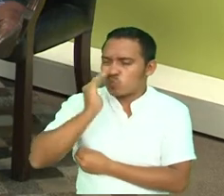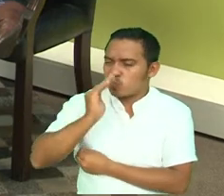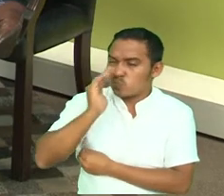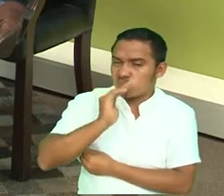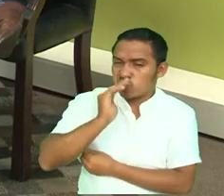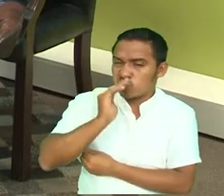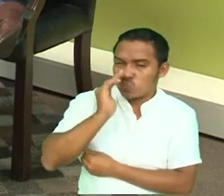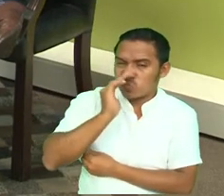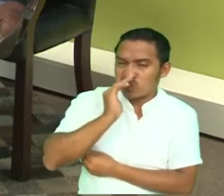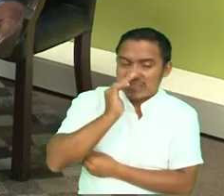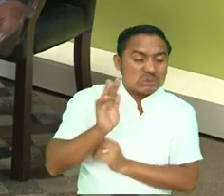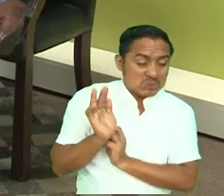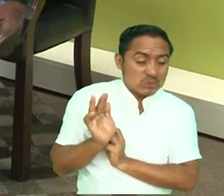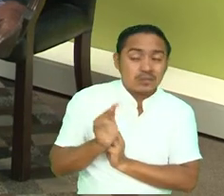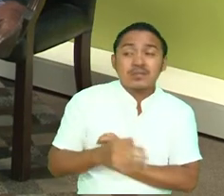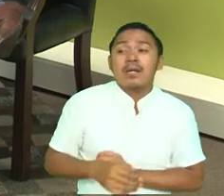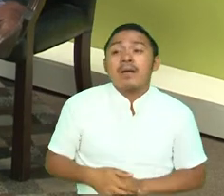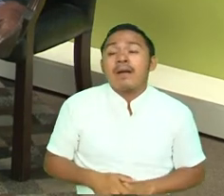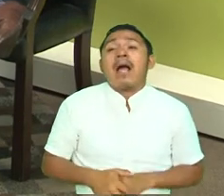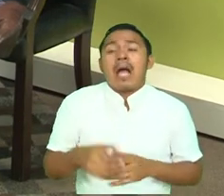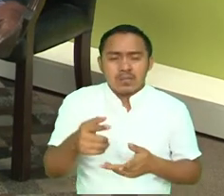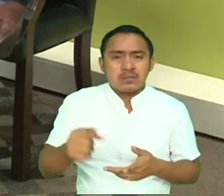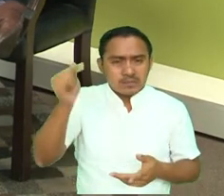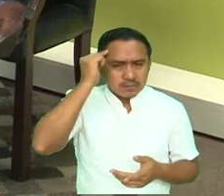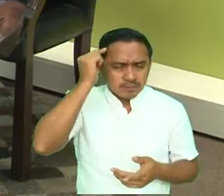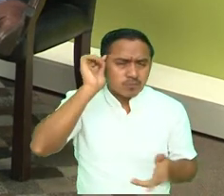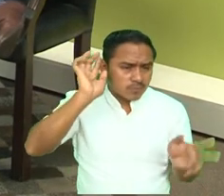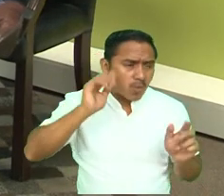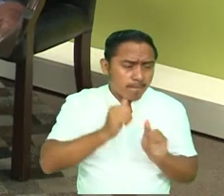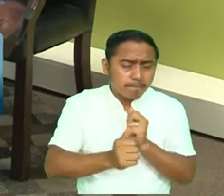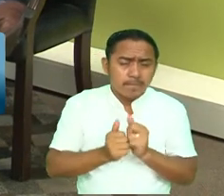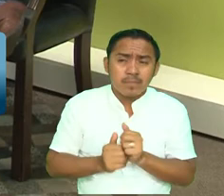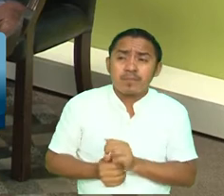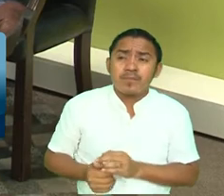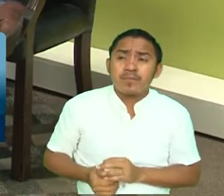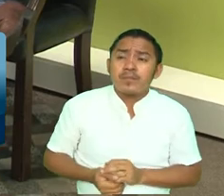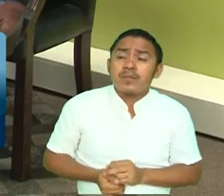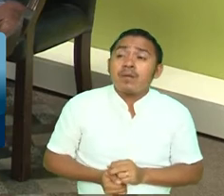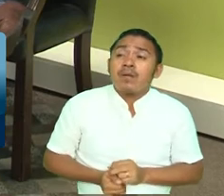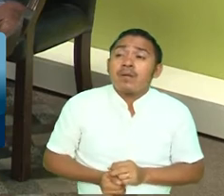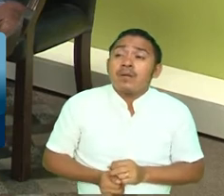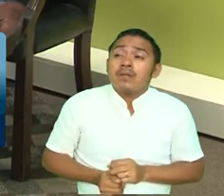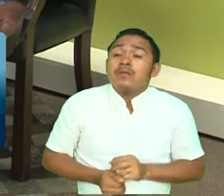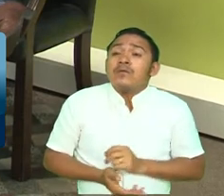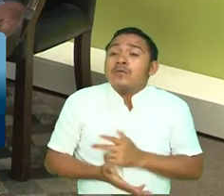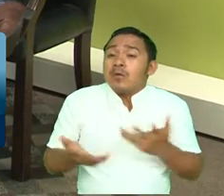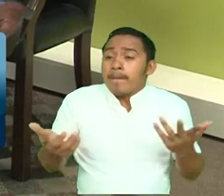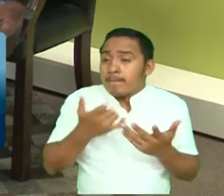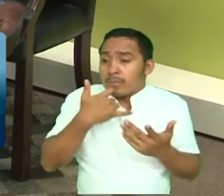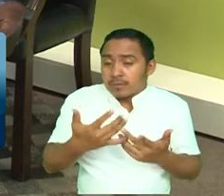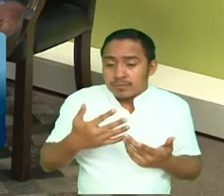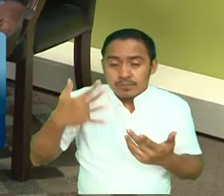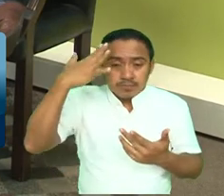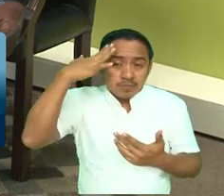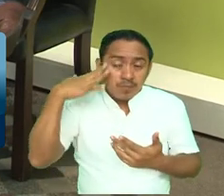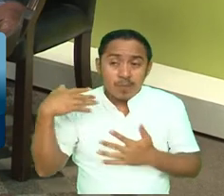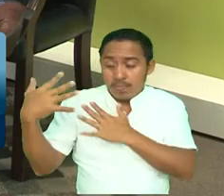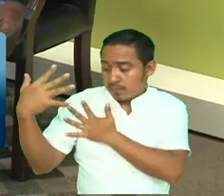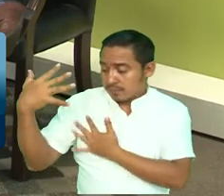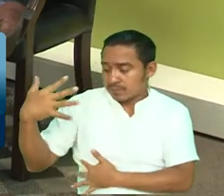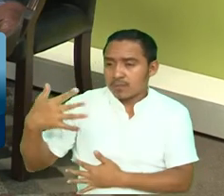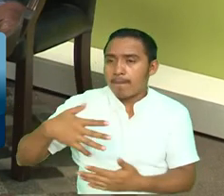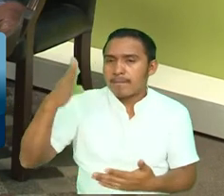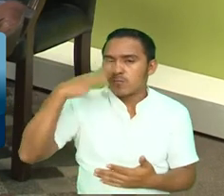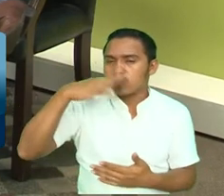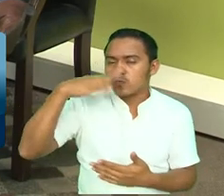dice popularmente. Ahí sí es el problema. Entonces, ¿qué es lo que causa, aparte de la sudoración, sudoración excesiva, el